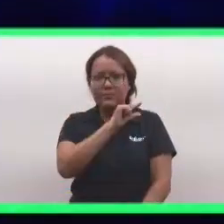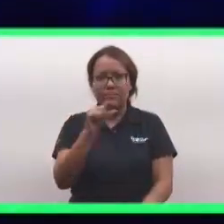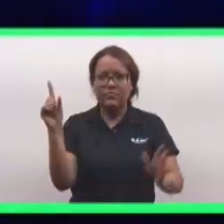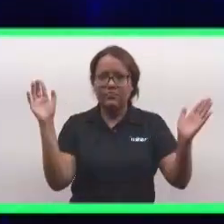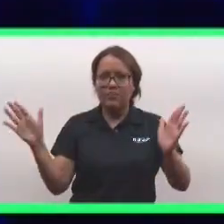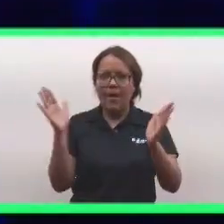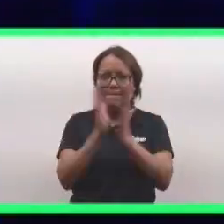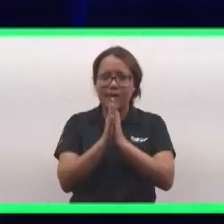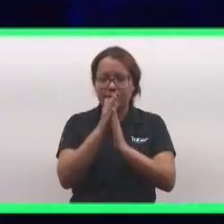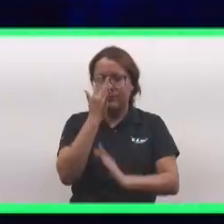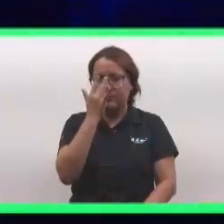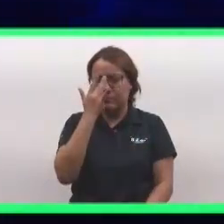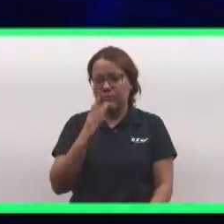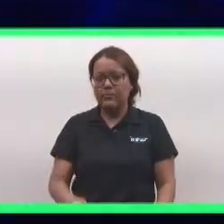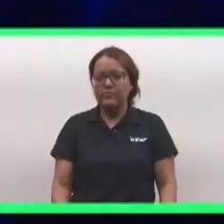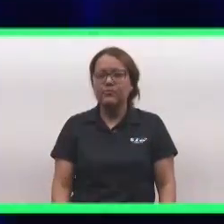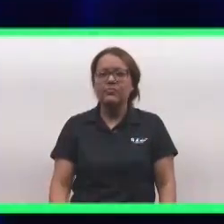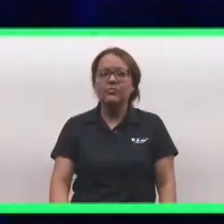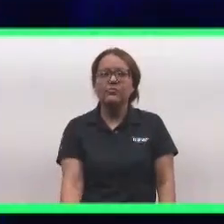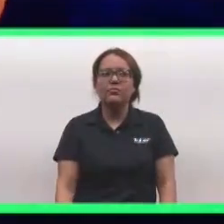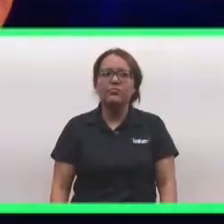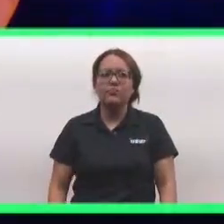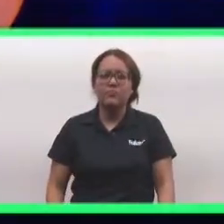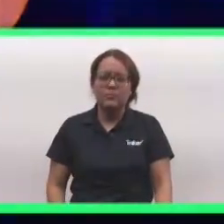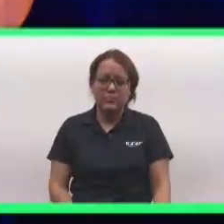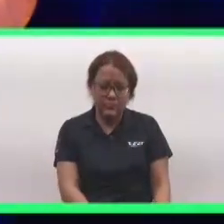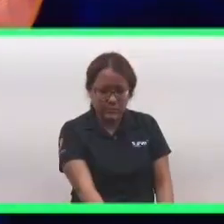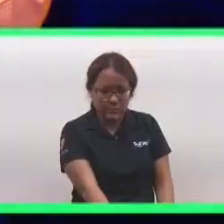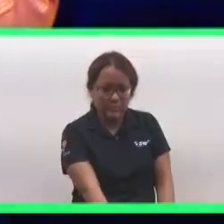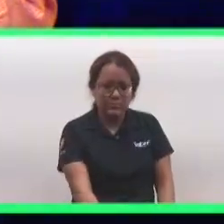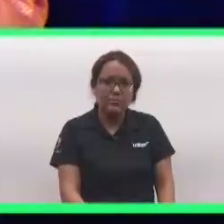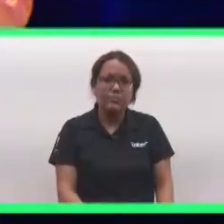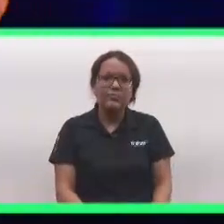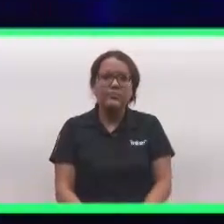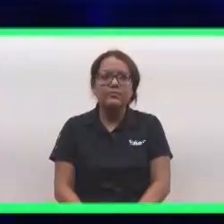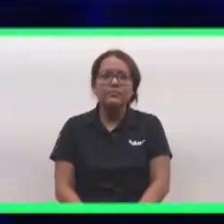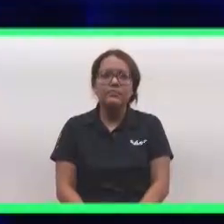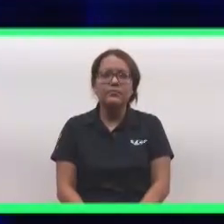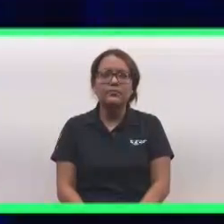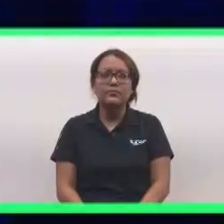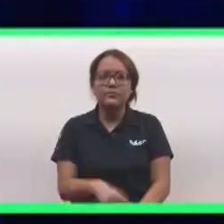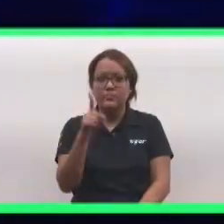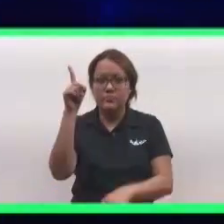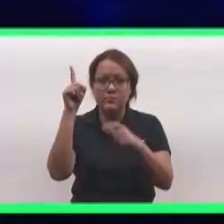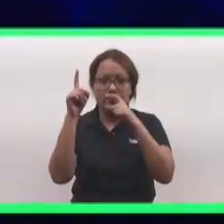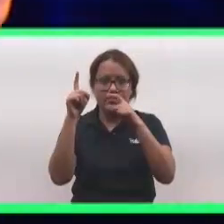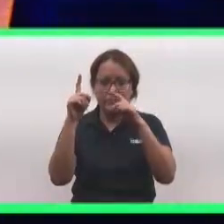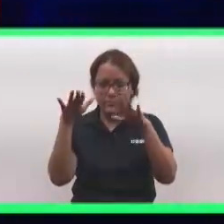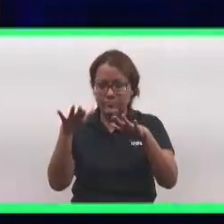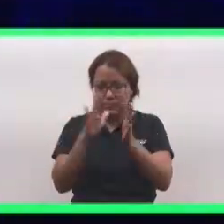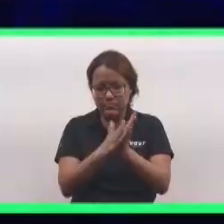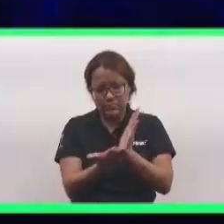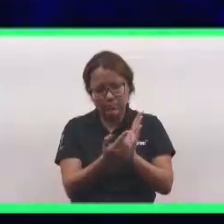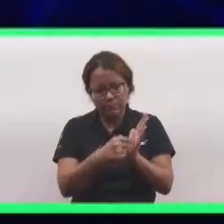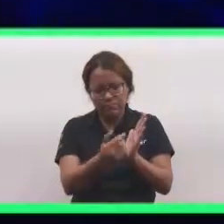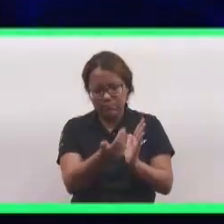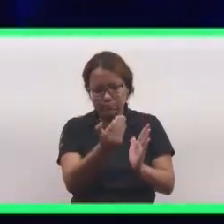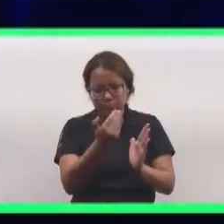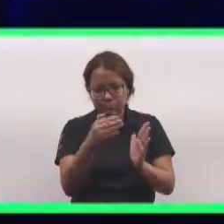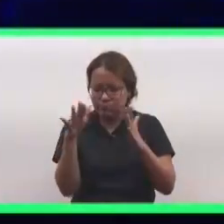que tiene oídos para oír, que oiga. Vamos a orar. Gloria al Señor. Padre, gracias por lo que tu palabra nos